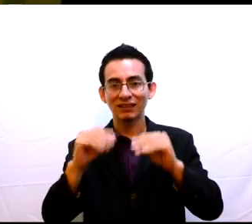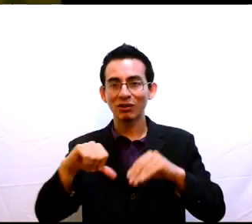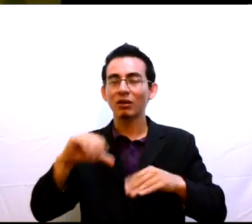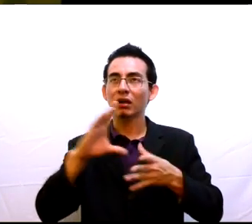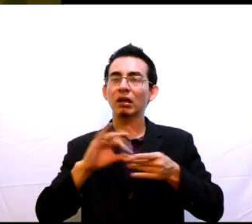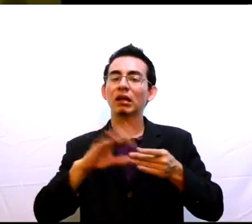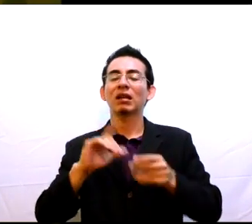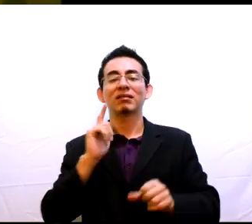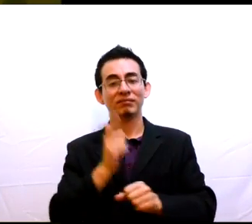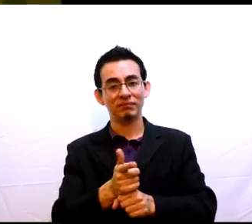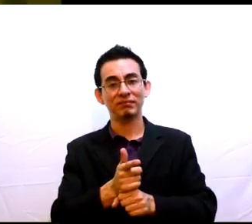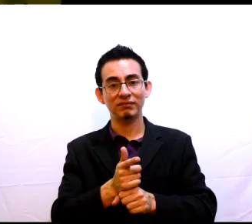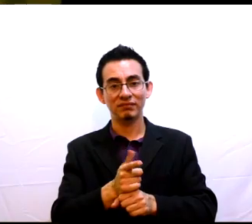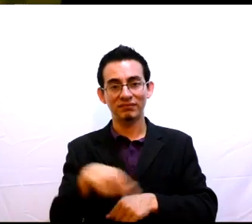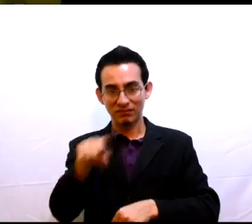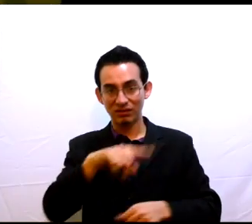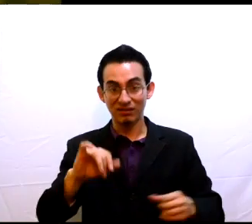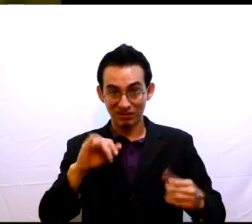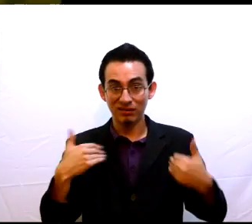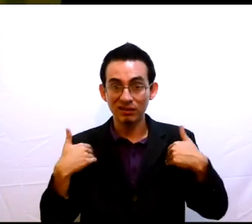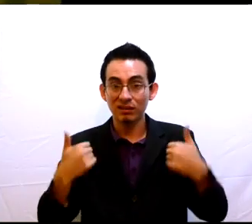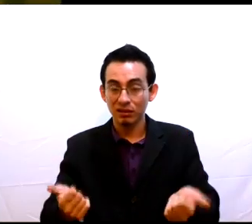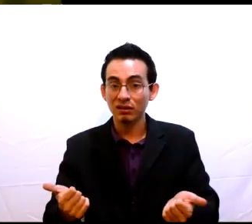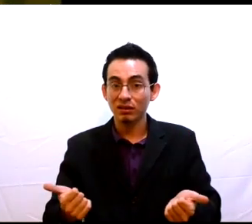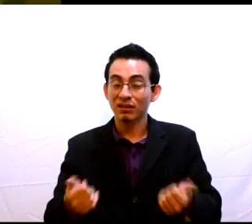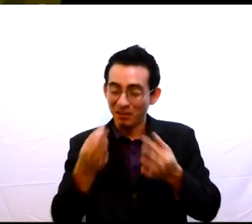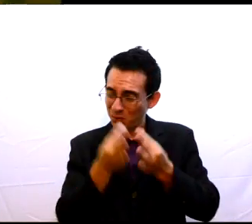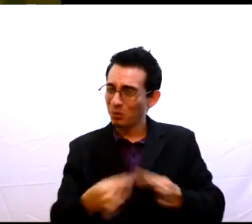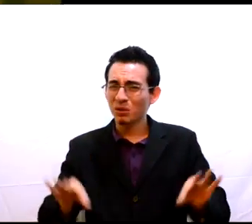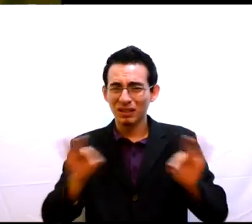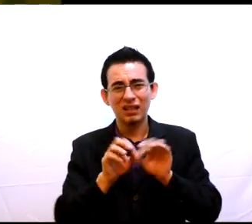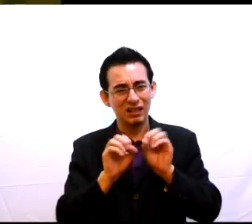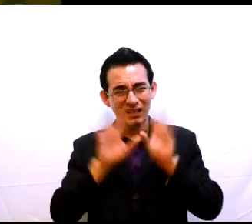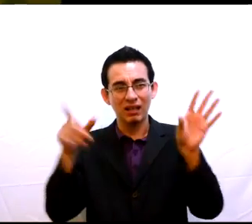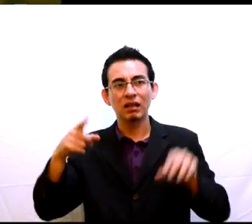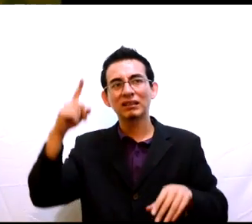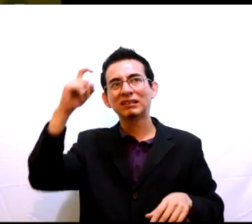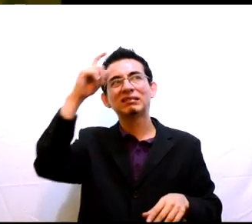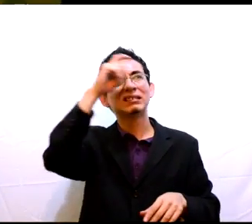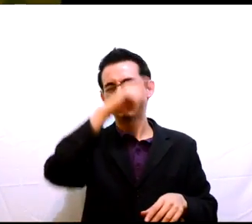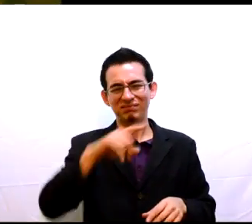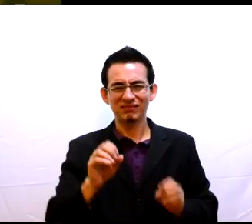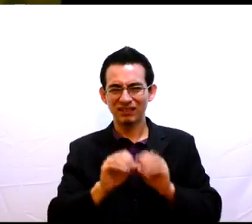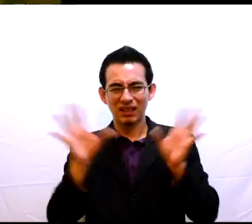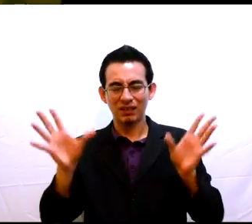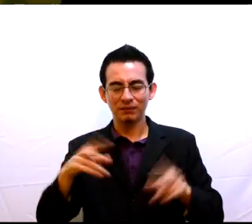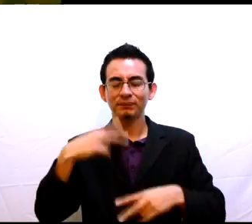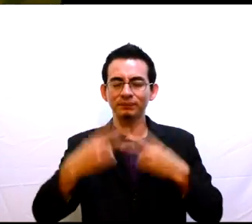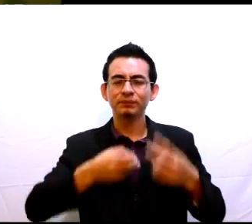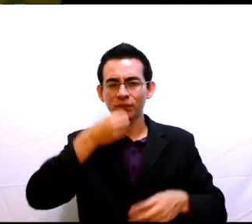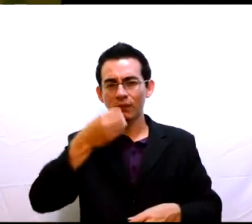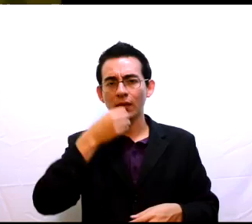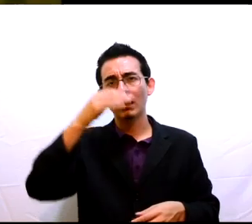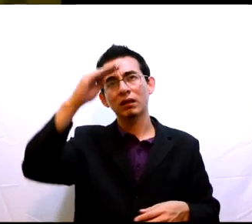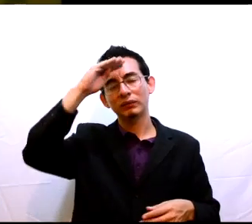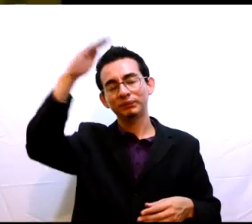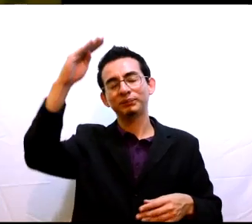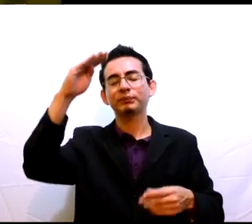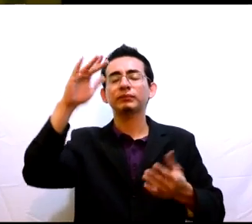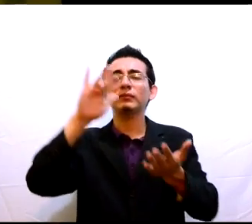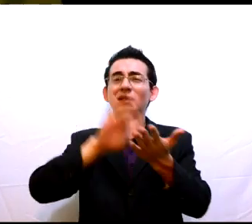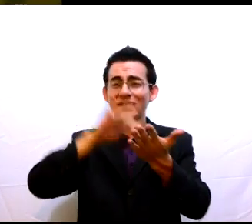me temo que si la entendieron ahora que está tan difícil vamos a orar señor te damos gracias